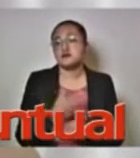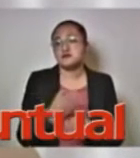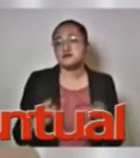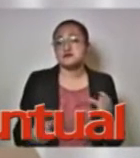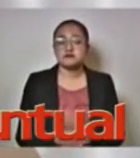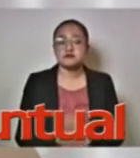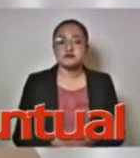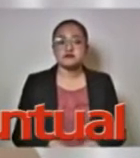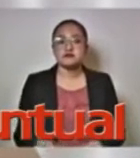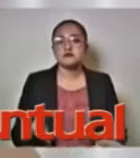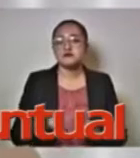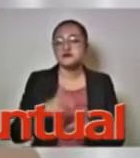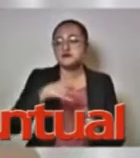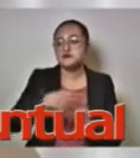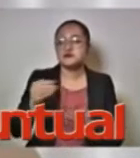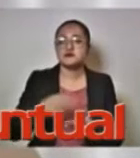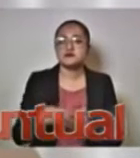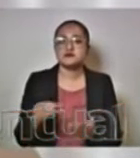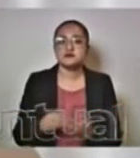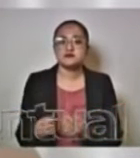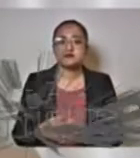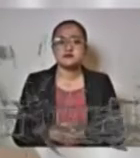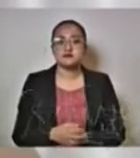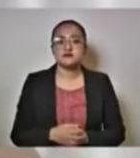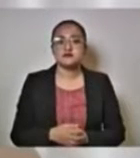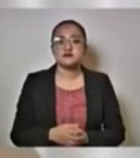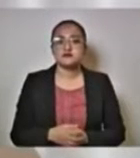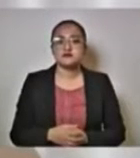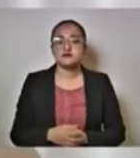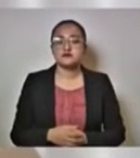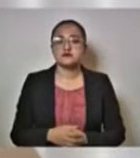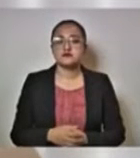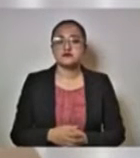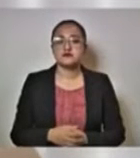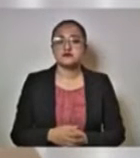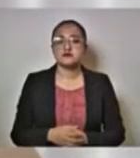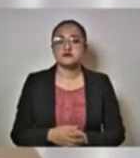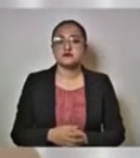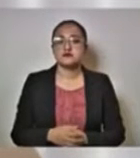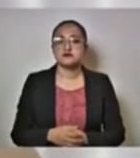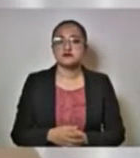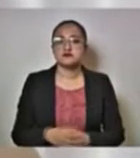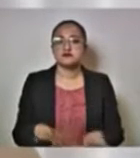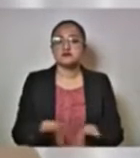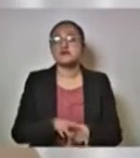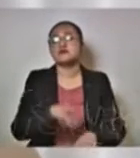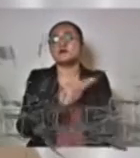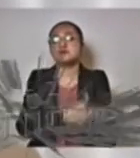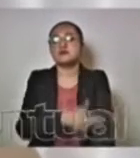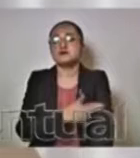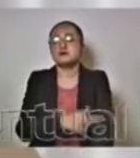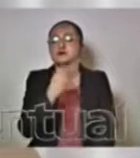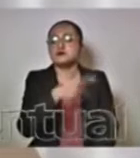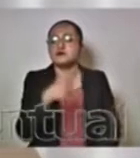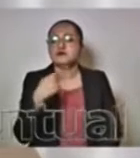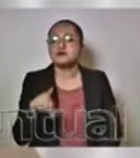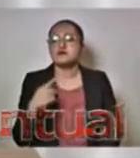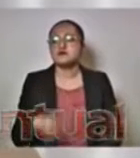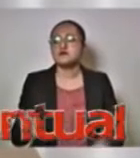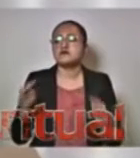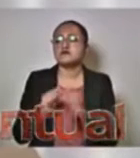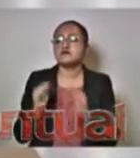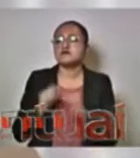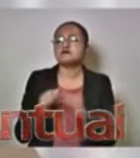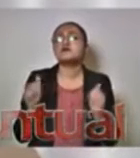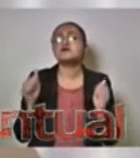de contagios pues se resuelven en su propio domicilio con